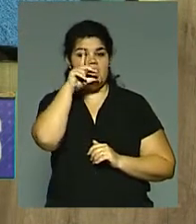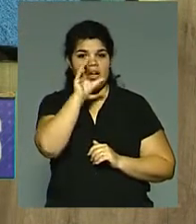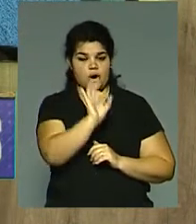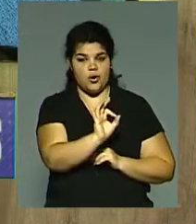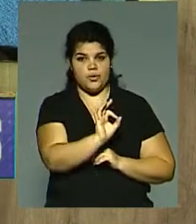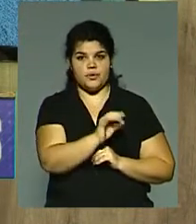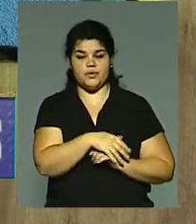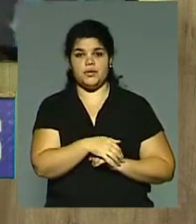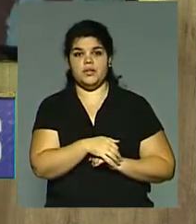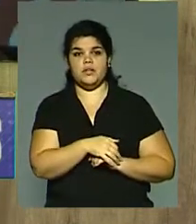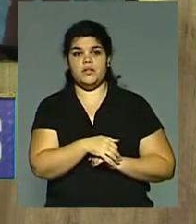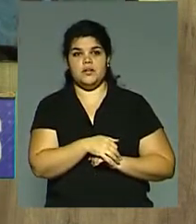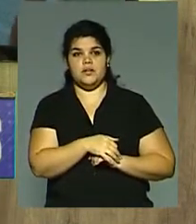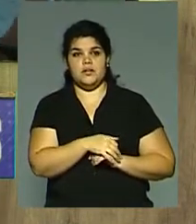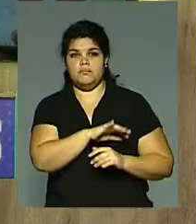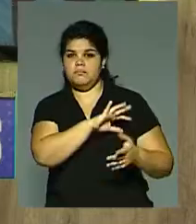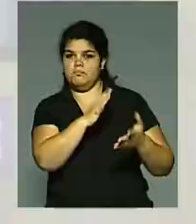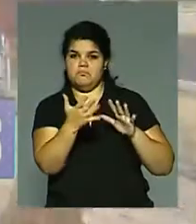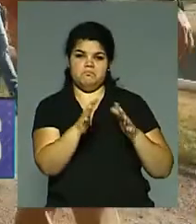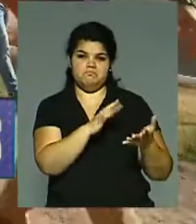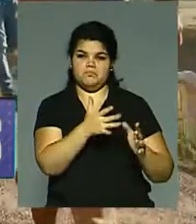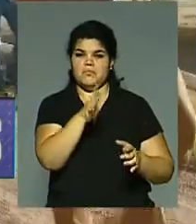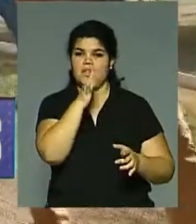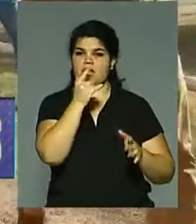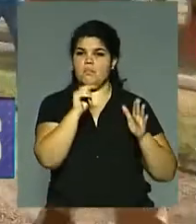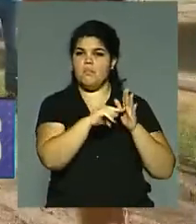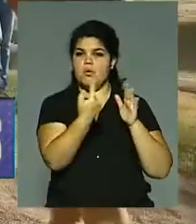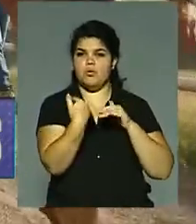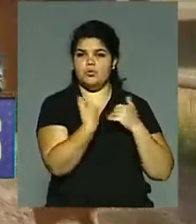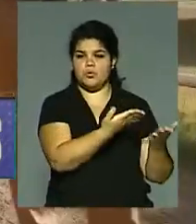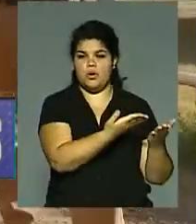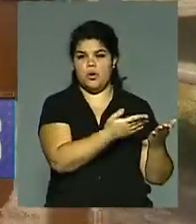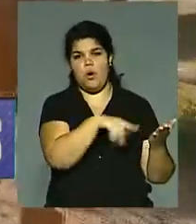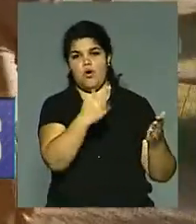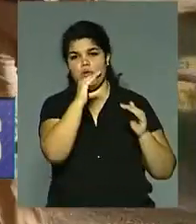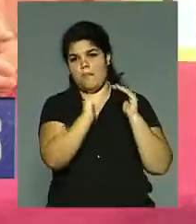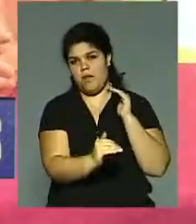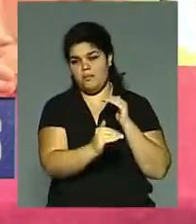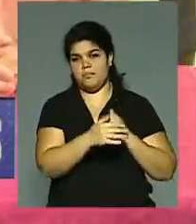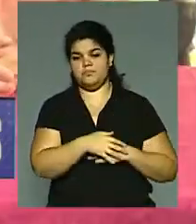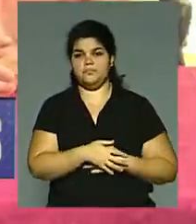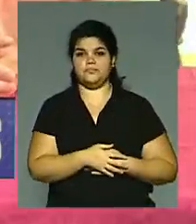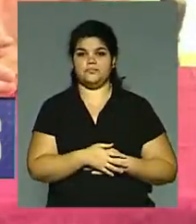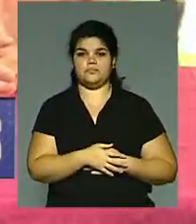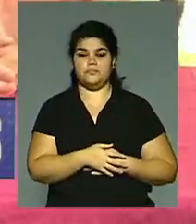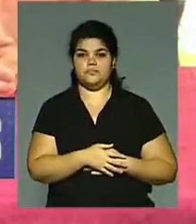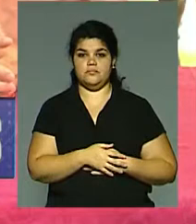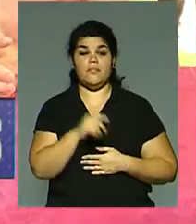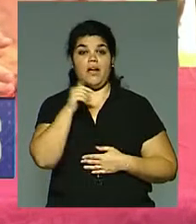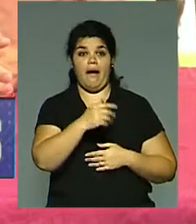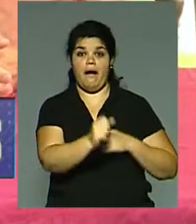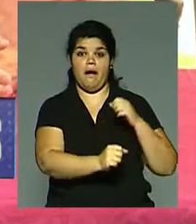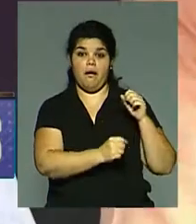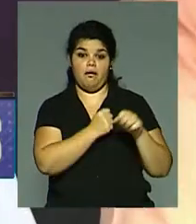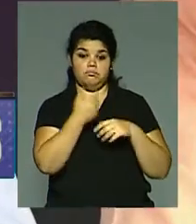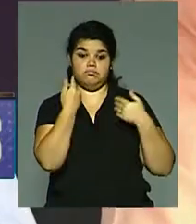de que un poco más de alrededor de 14 puntos por sobre el lujanino. ¿Sí? Sí. Por lo que hasta ahora es lo que